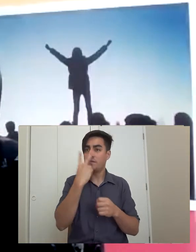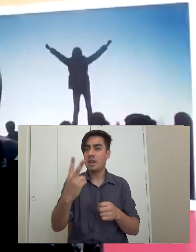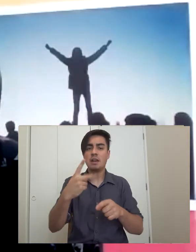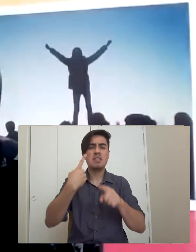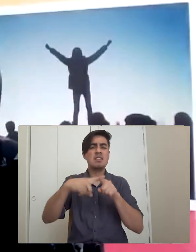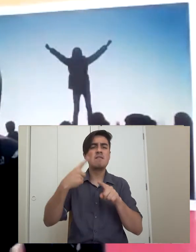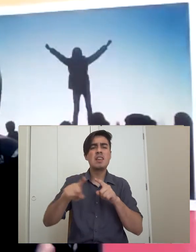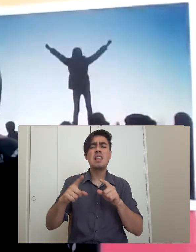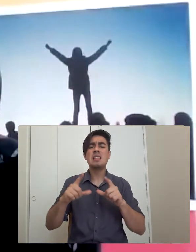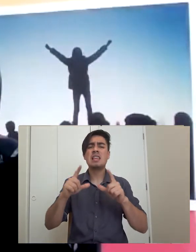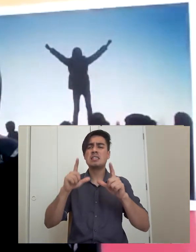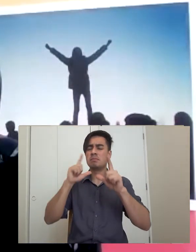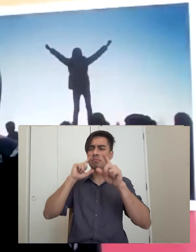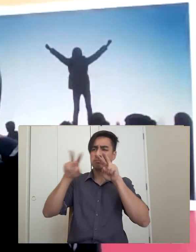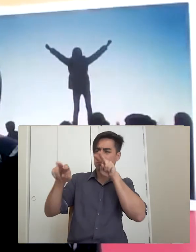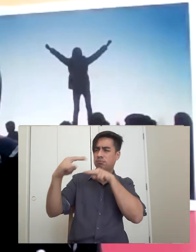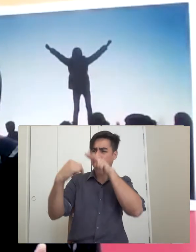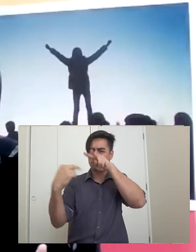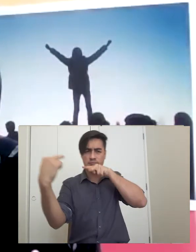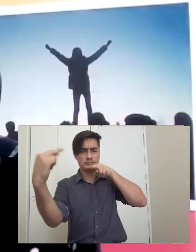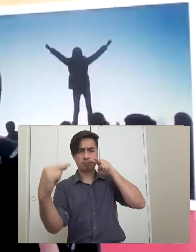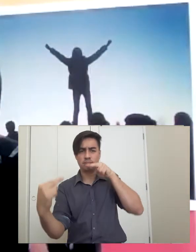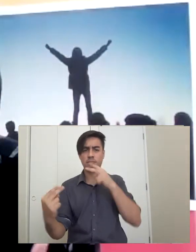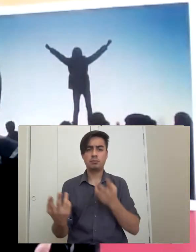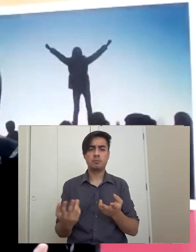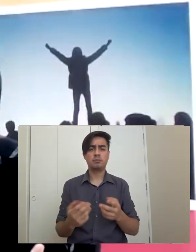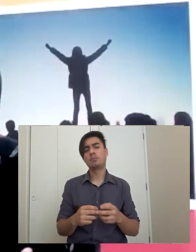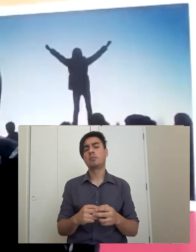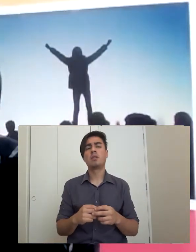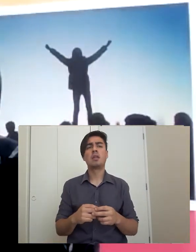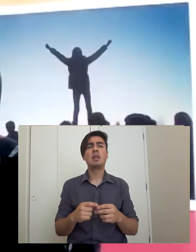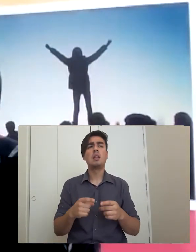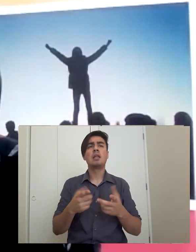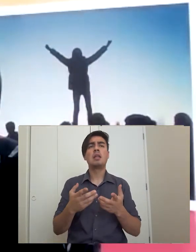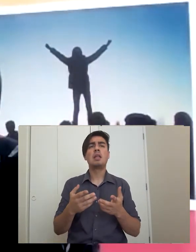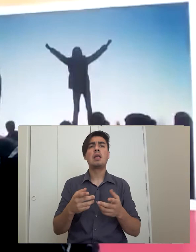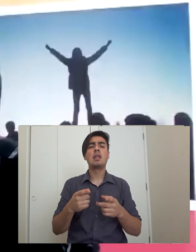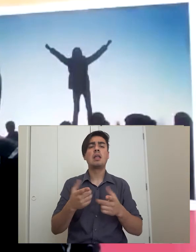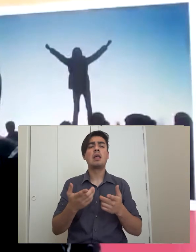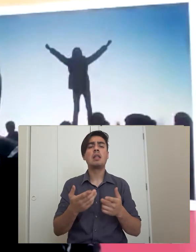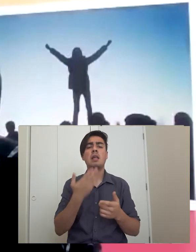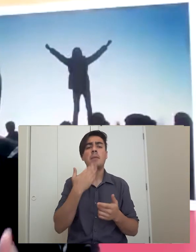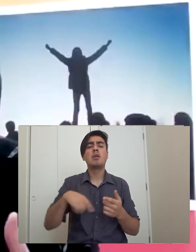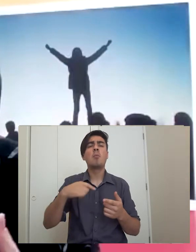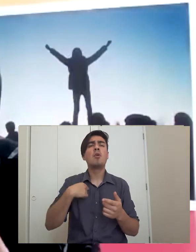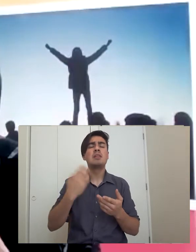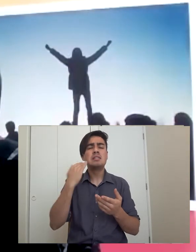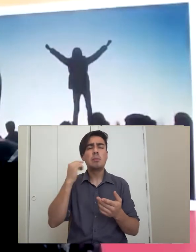diferentes perspectivas y también urgimos la necesidad